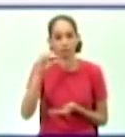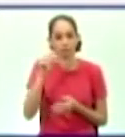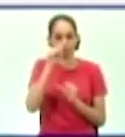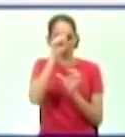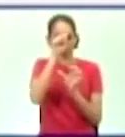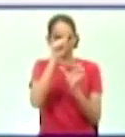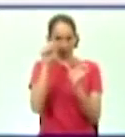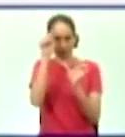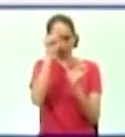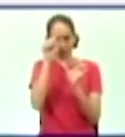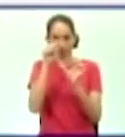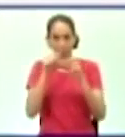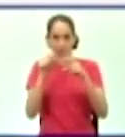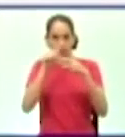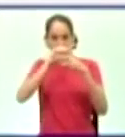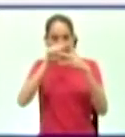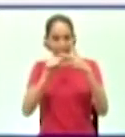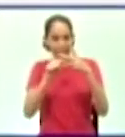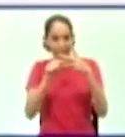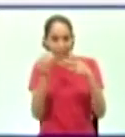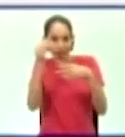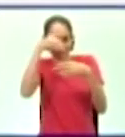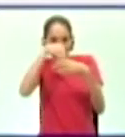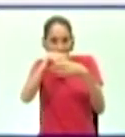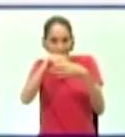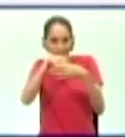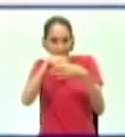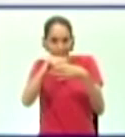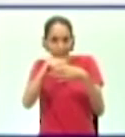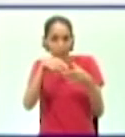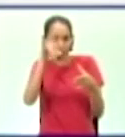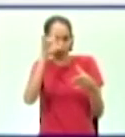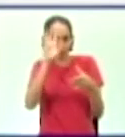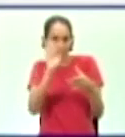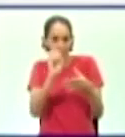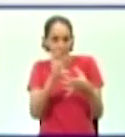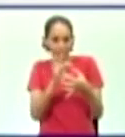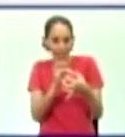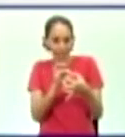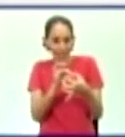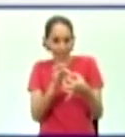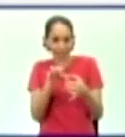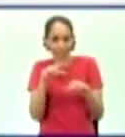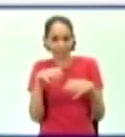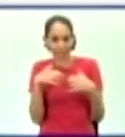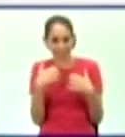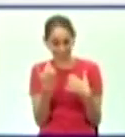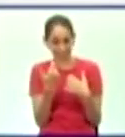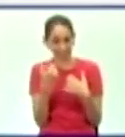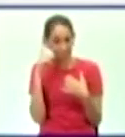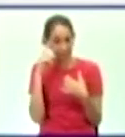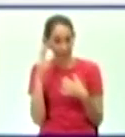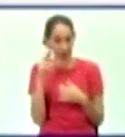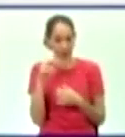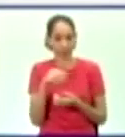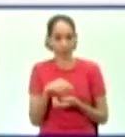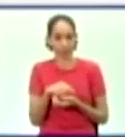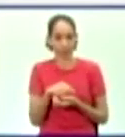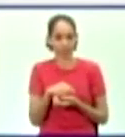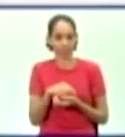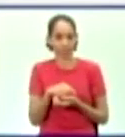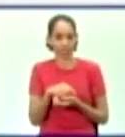rectos. Vamos a tomar el ángulo BAF, que es de 90 grados, y el